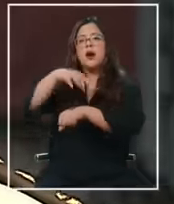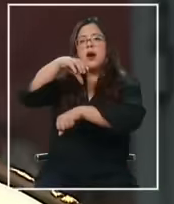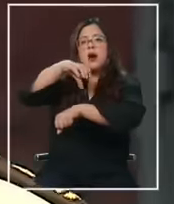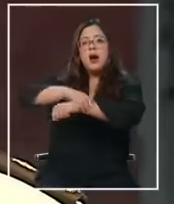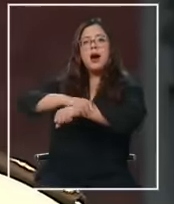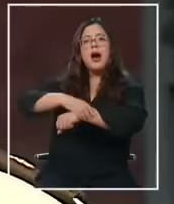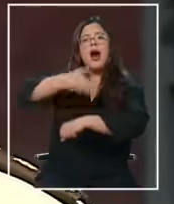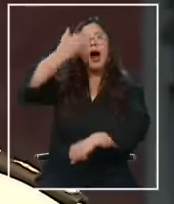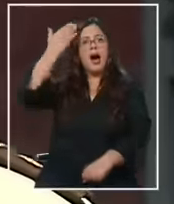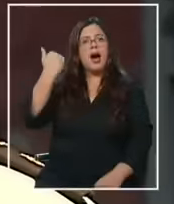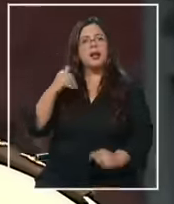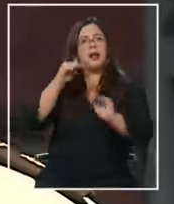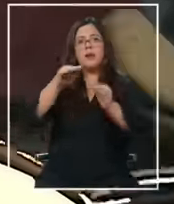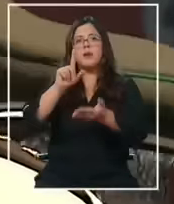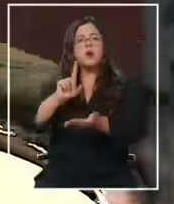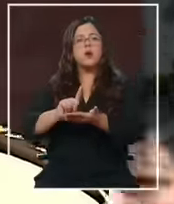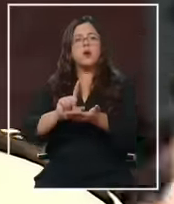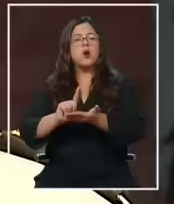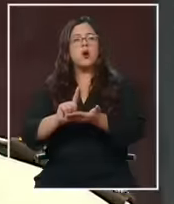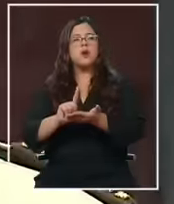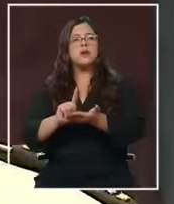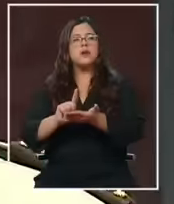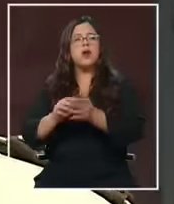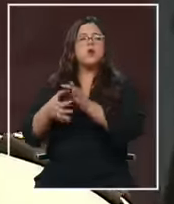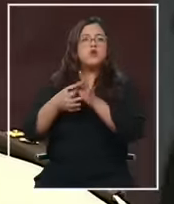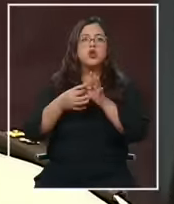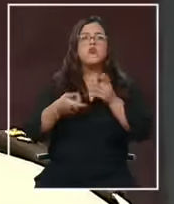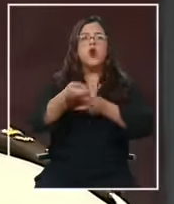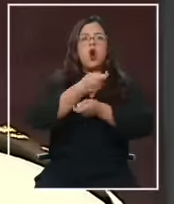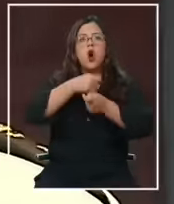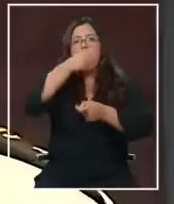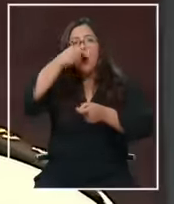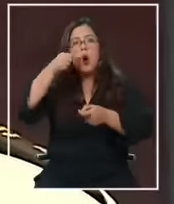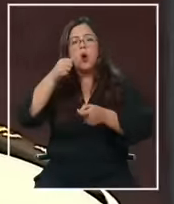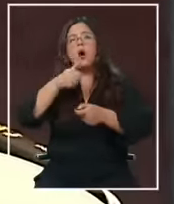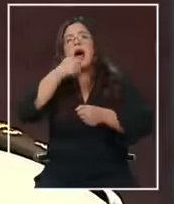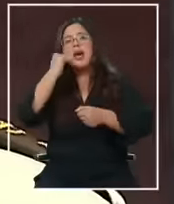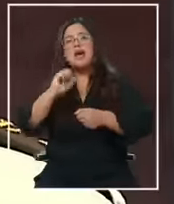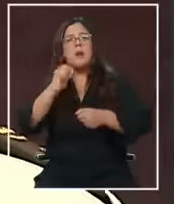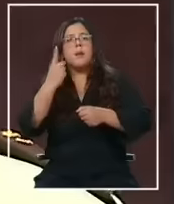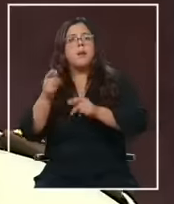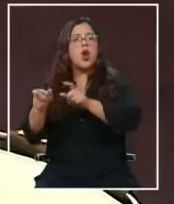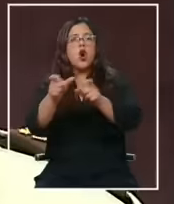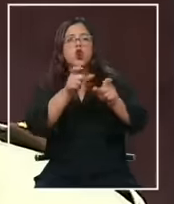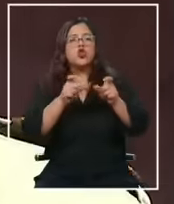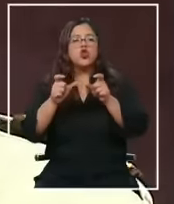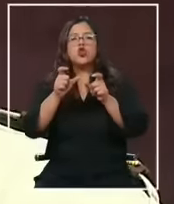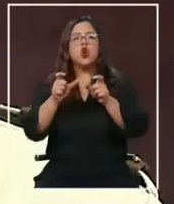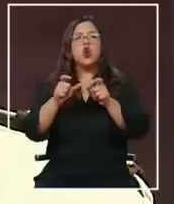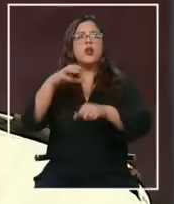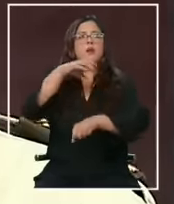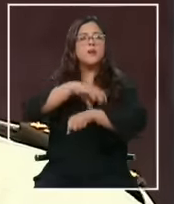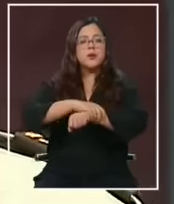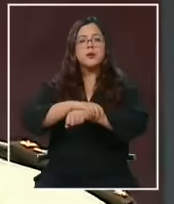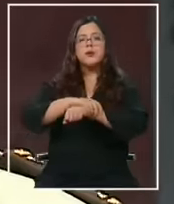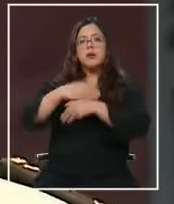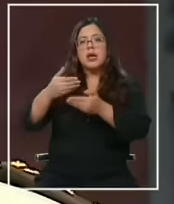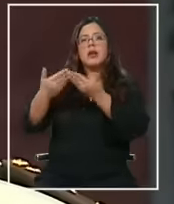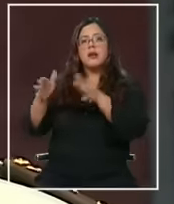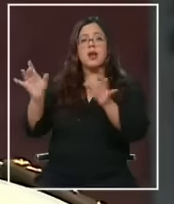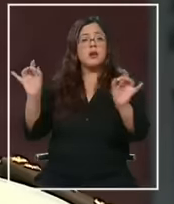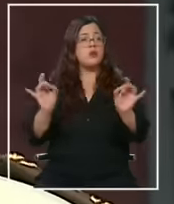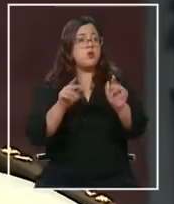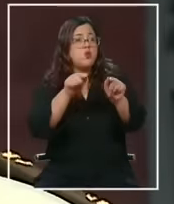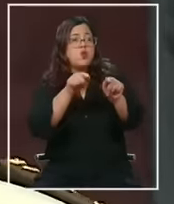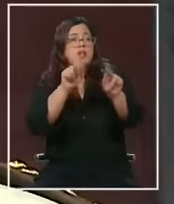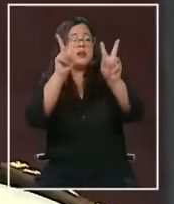sector, aparentemente, y como primera información, por microtráfico. Ayer pasó a primer control de detención y estaba en libertad. Y posiblemente, quizás por eso podría haber